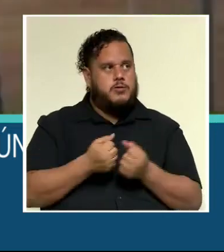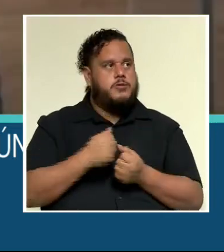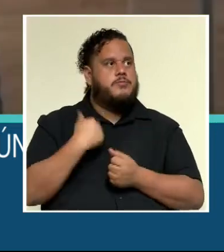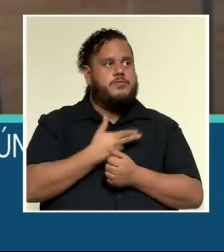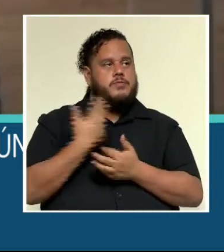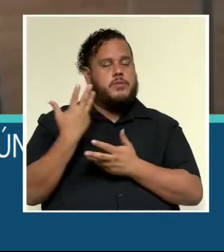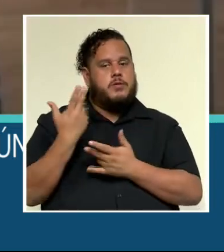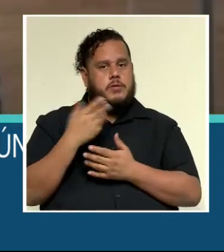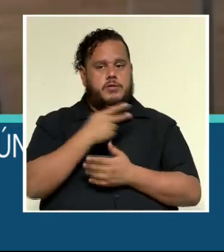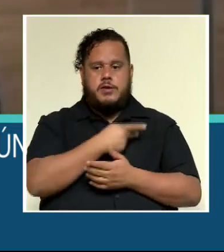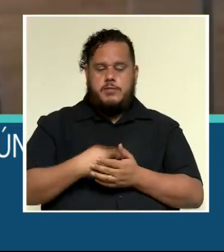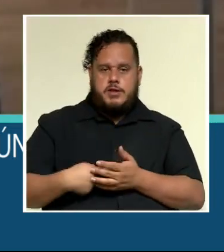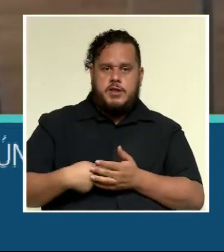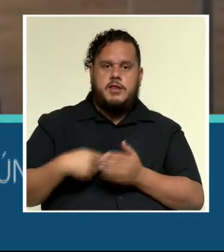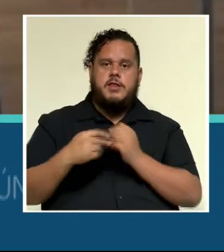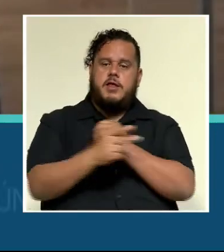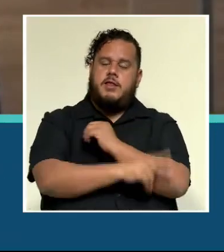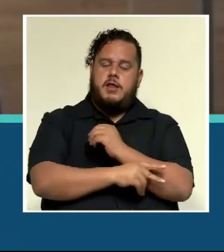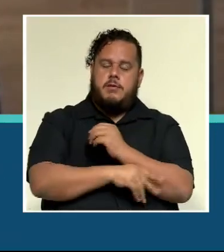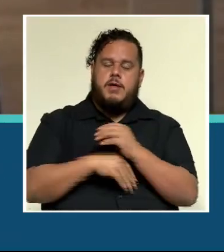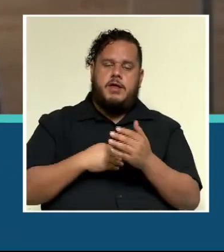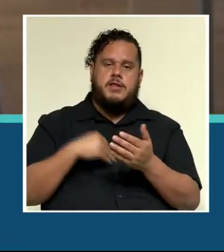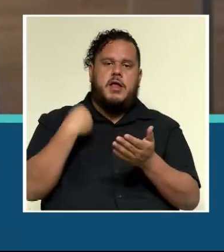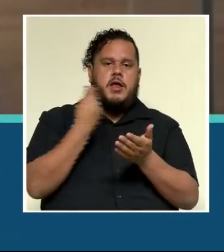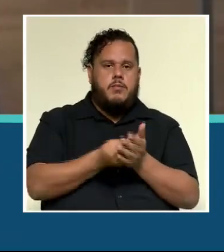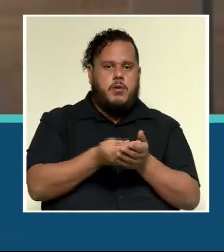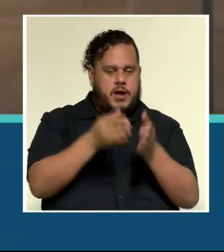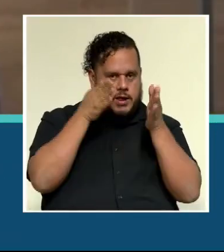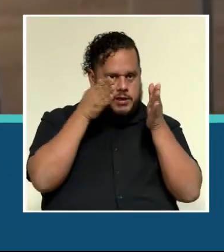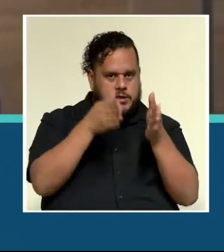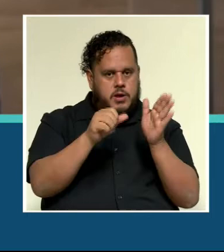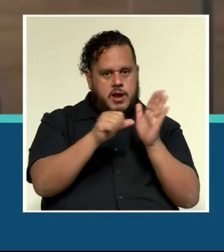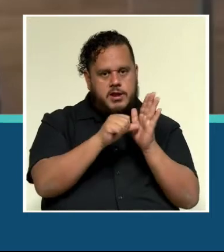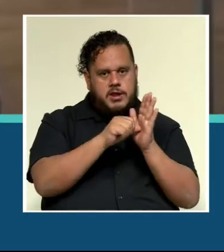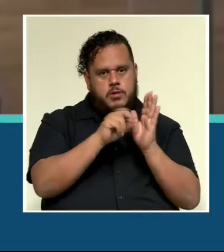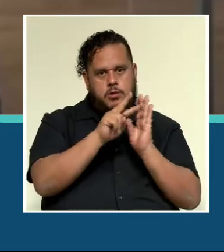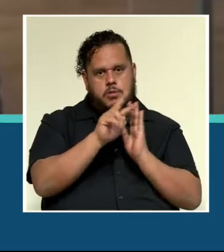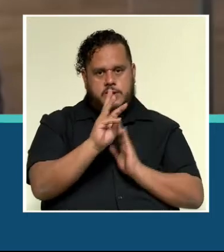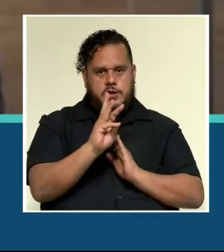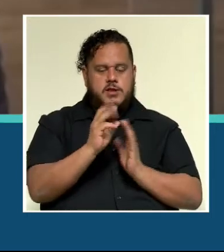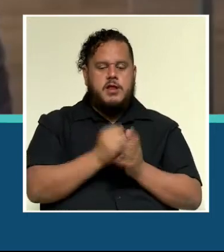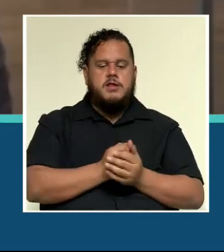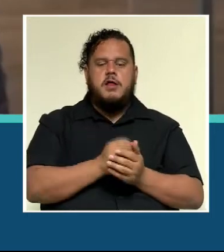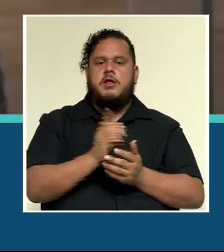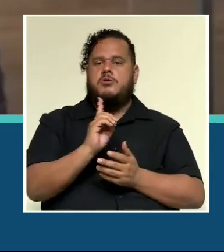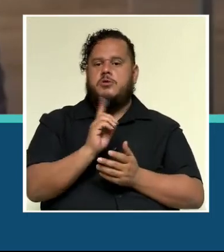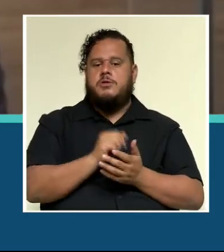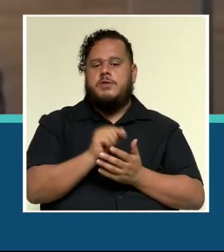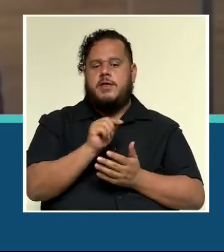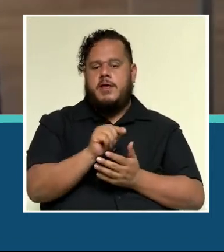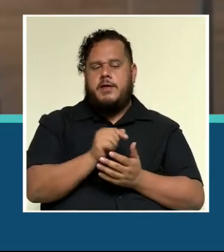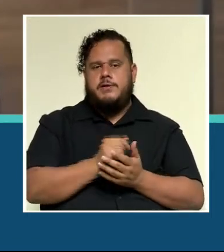que el presidente de la República ponga precisa atención al artículo 26, donde es